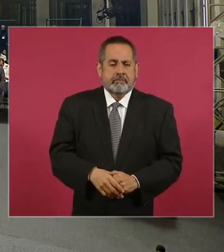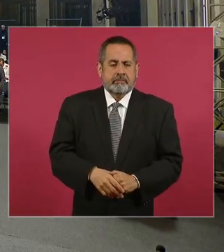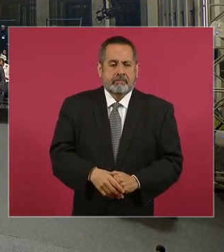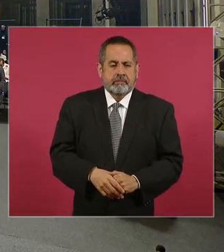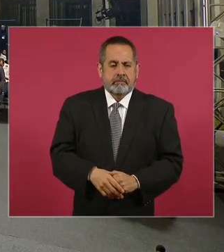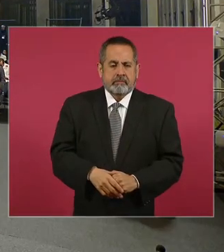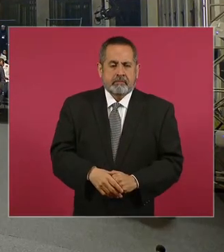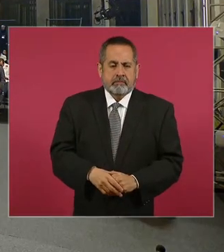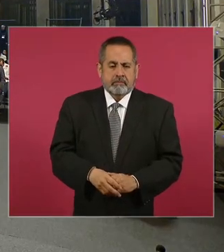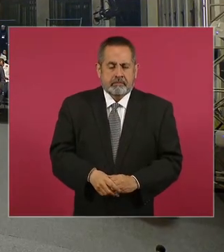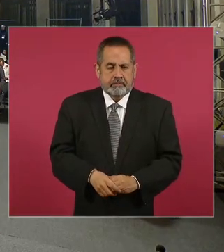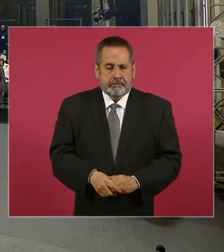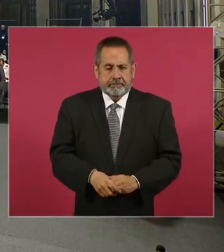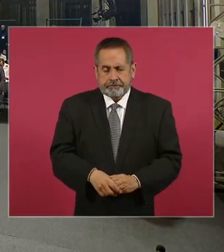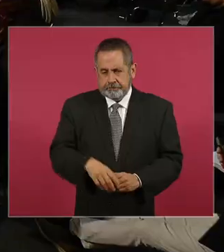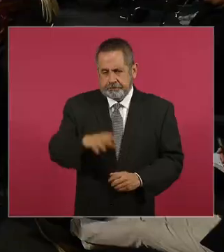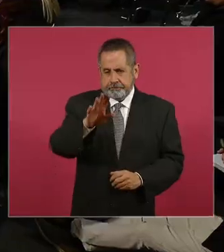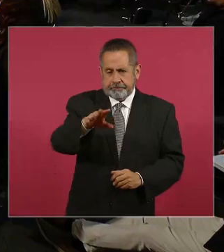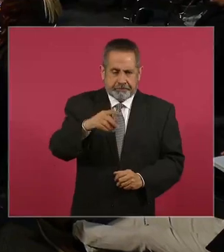Vamos a estar pendiente de la